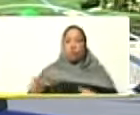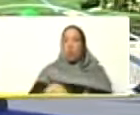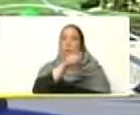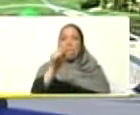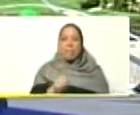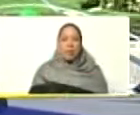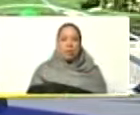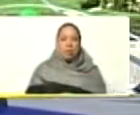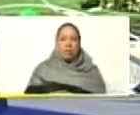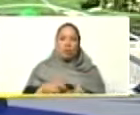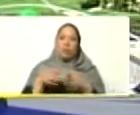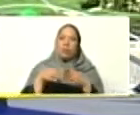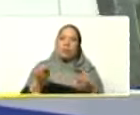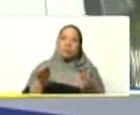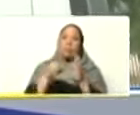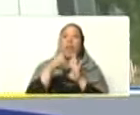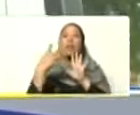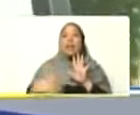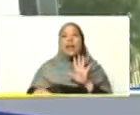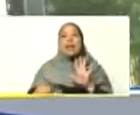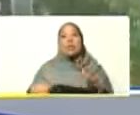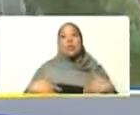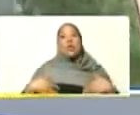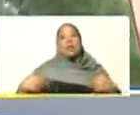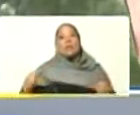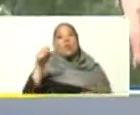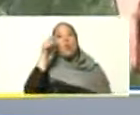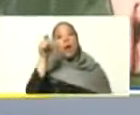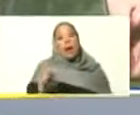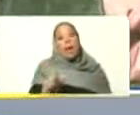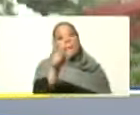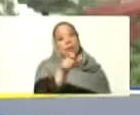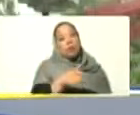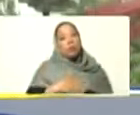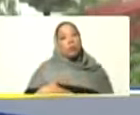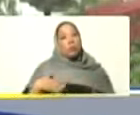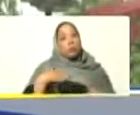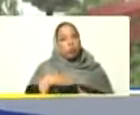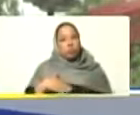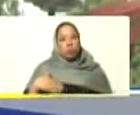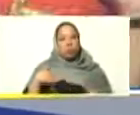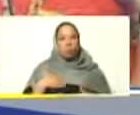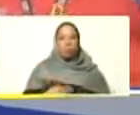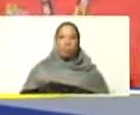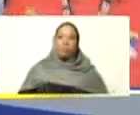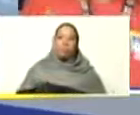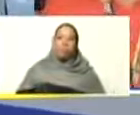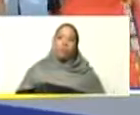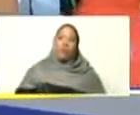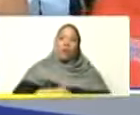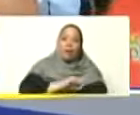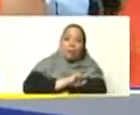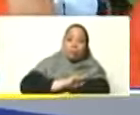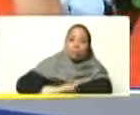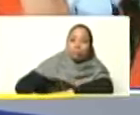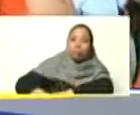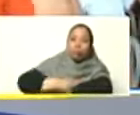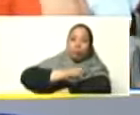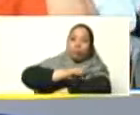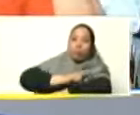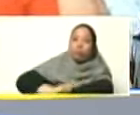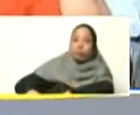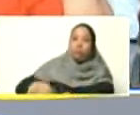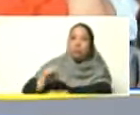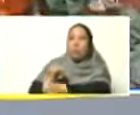para restituir los derechos de salud al pueblo allí donde por las sanciones, el bloqueo, la